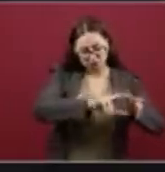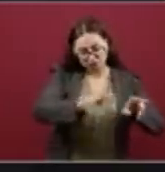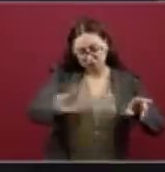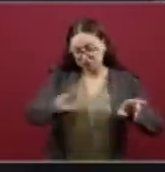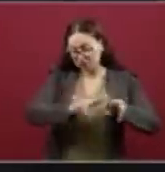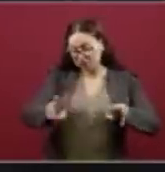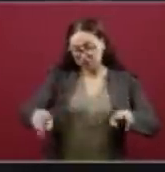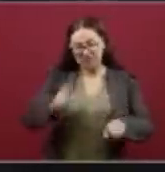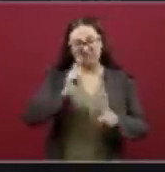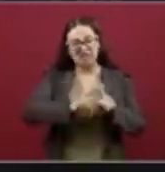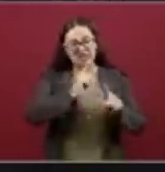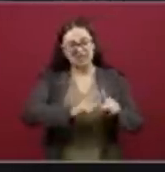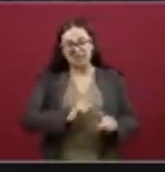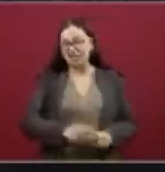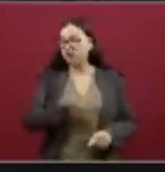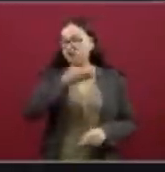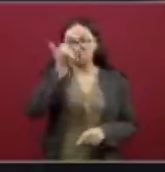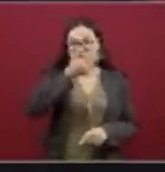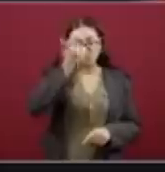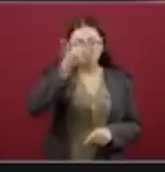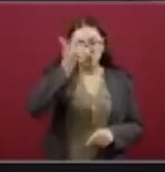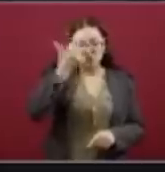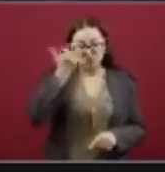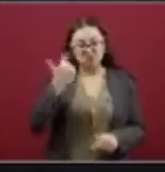Es terrible esa